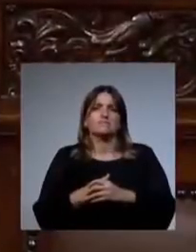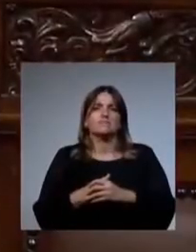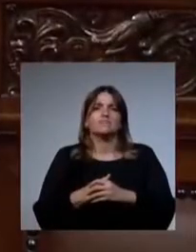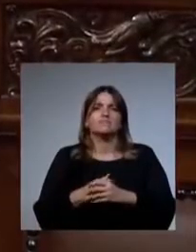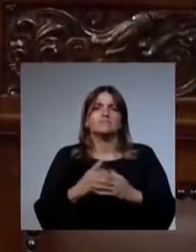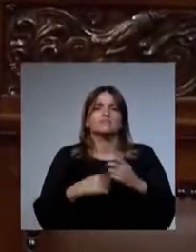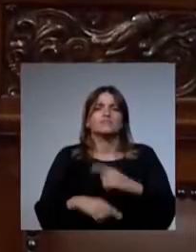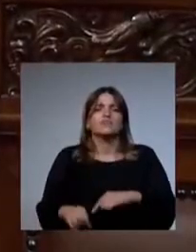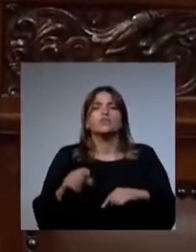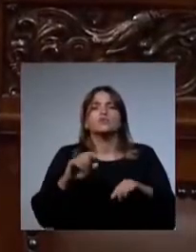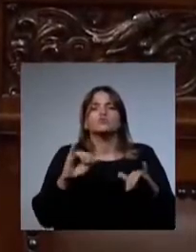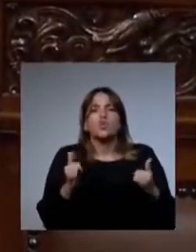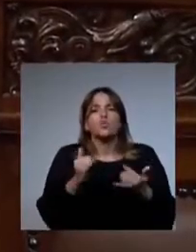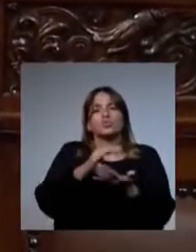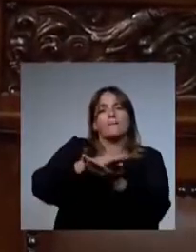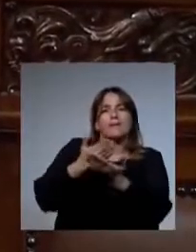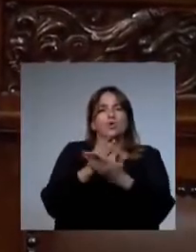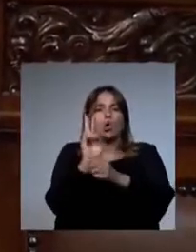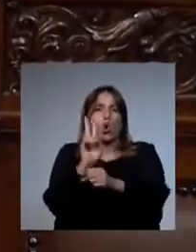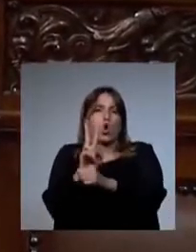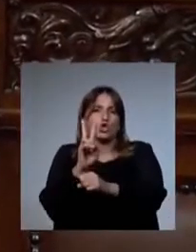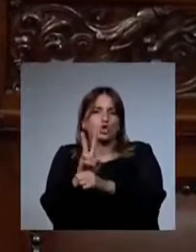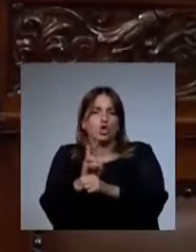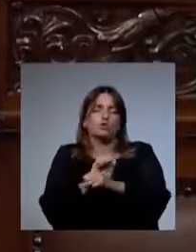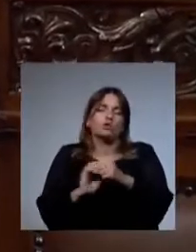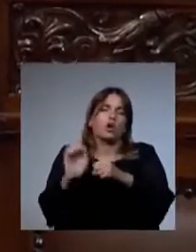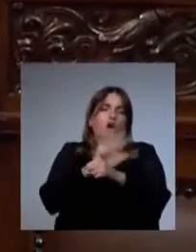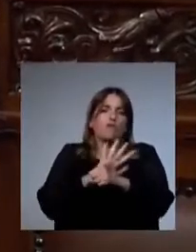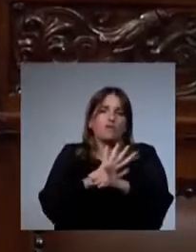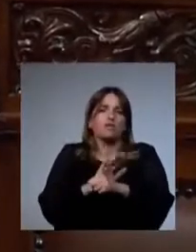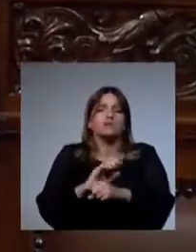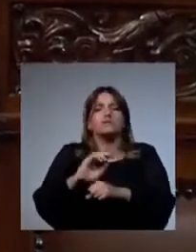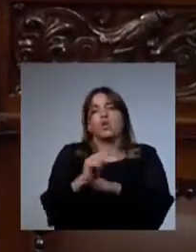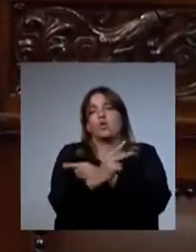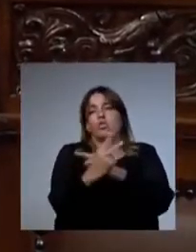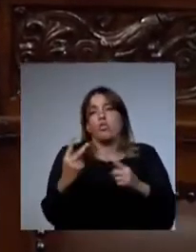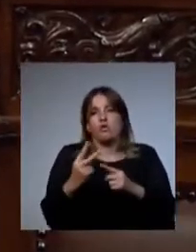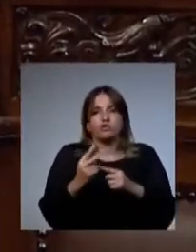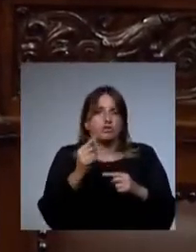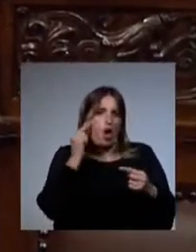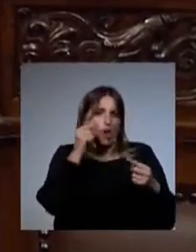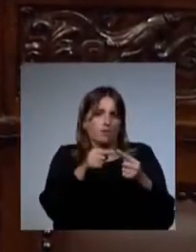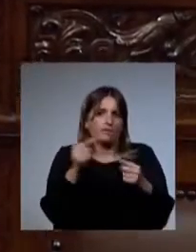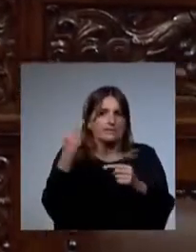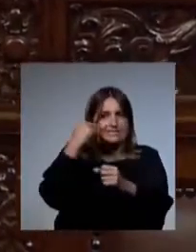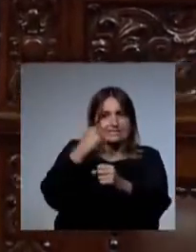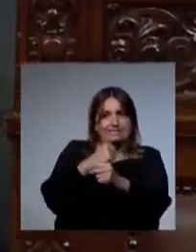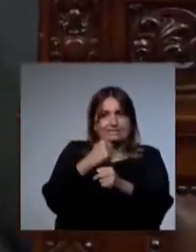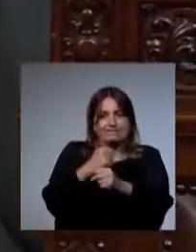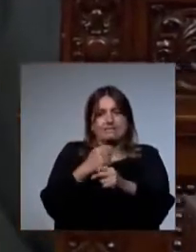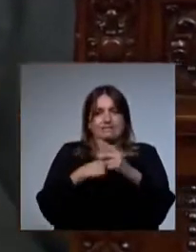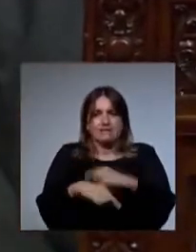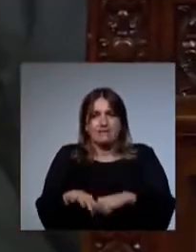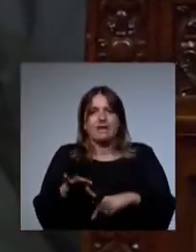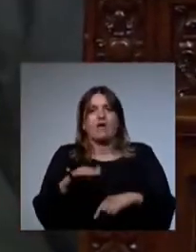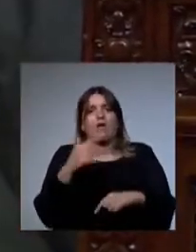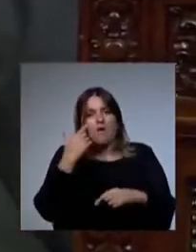El patrullaje fronterizo y el control de la pandemia son dos misiones que se han solapado